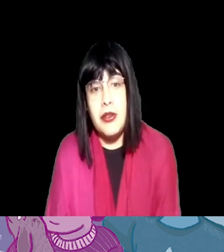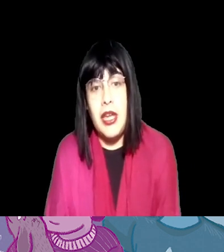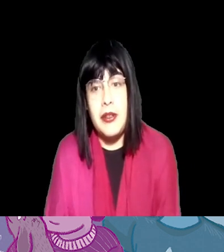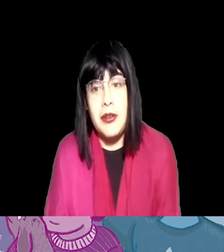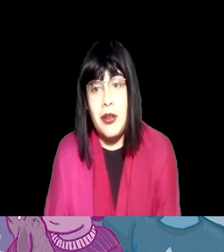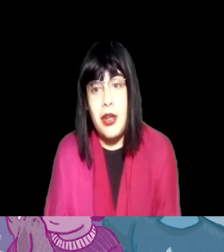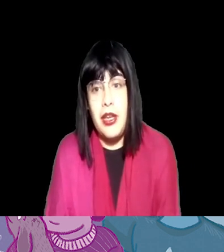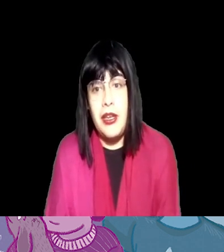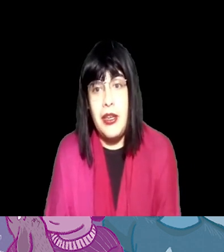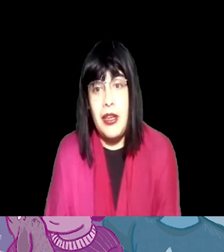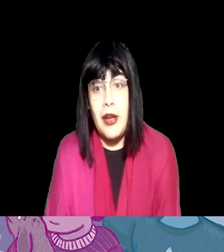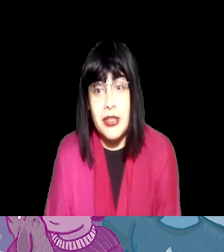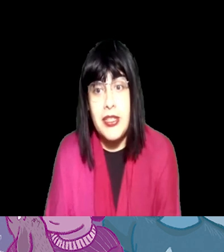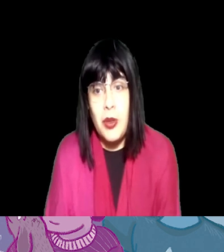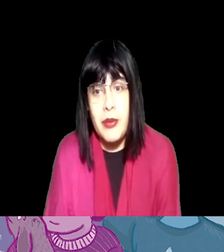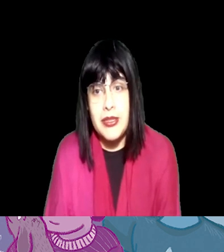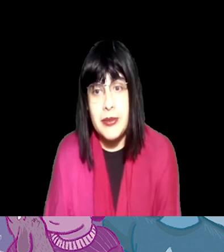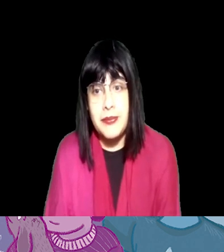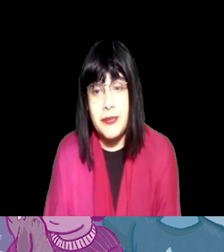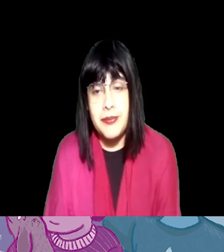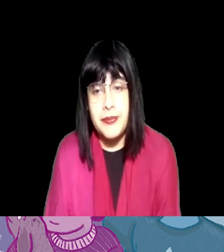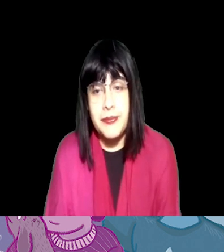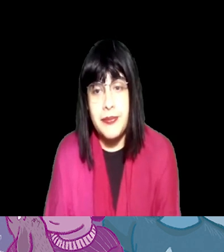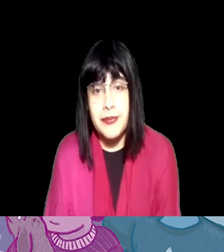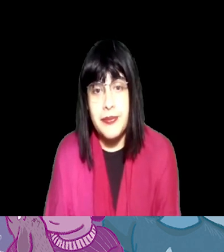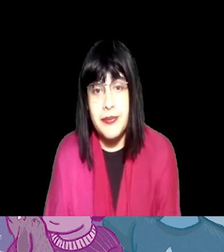año tan acontecido, además?